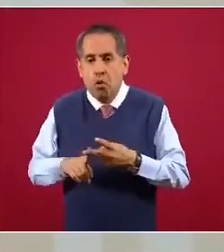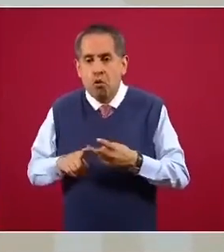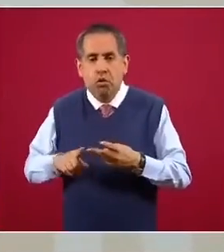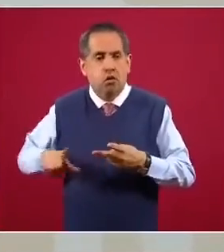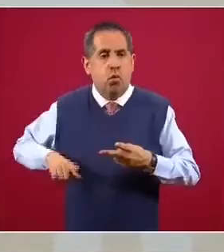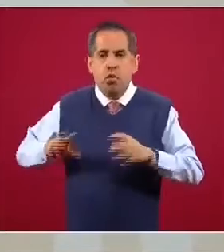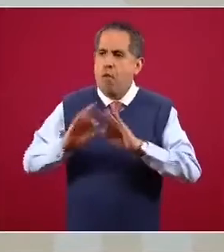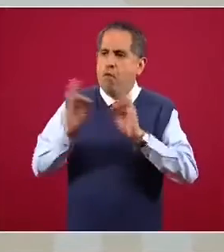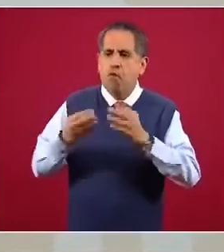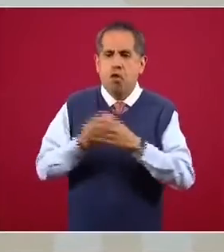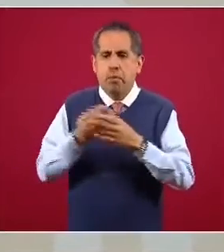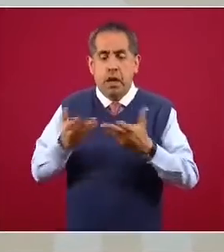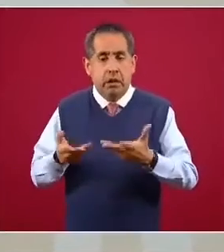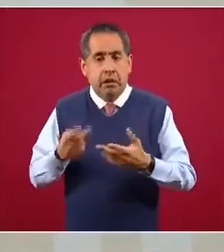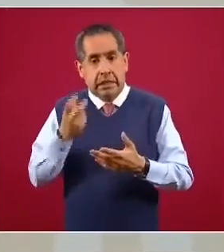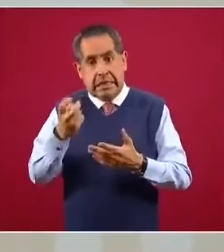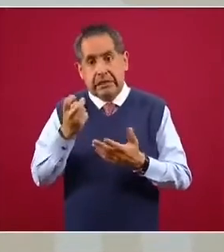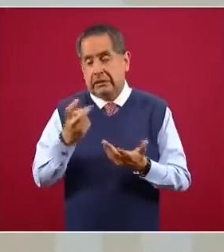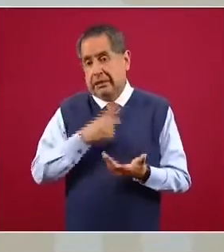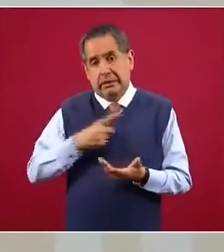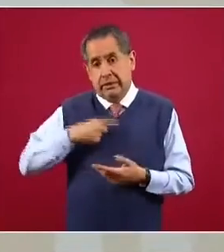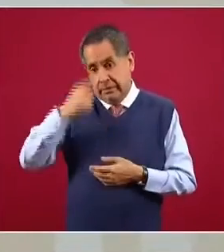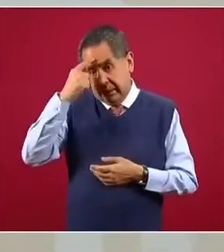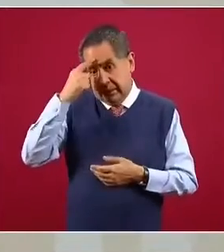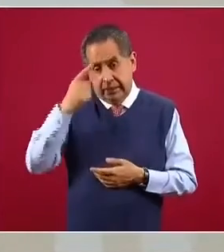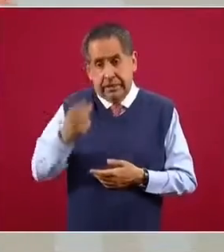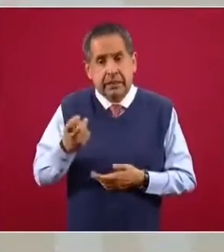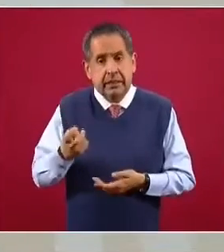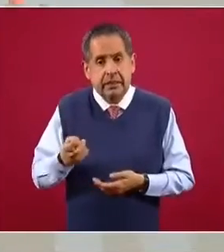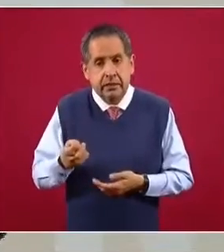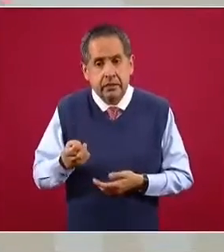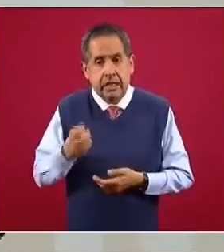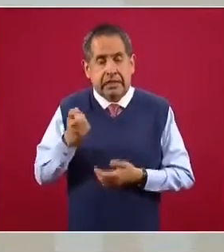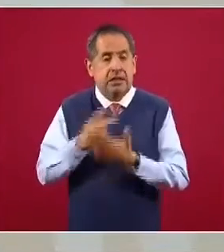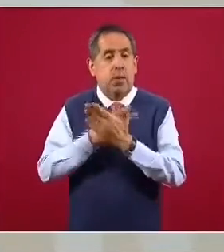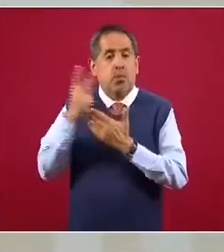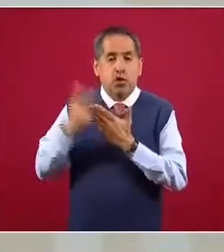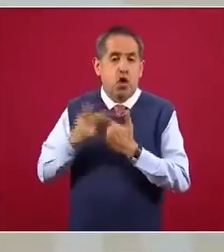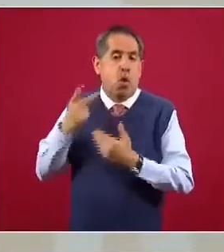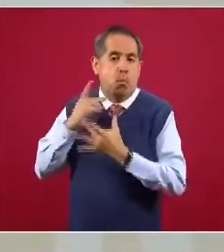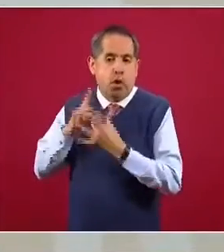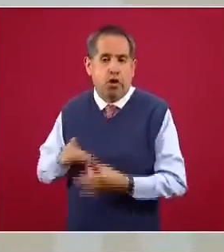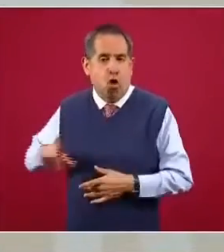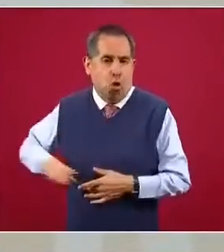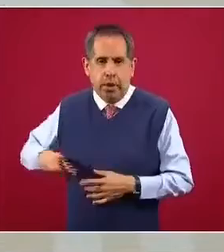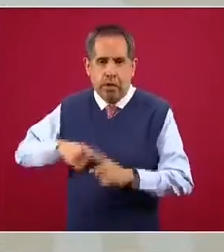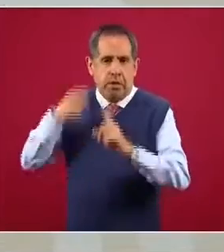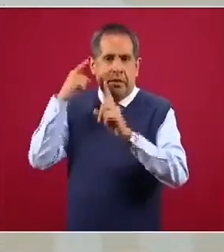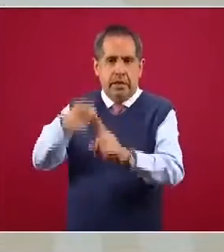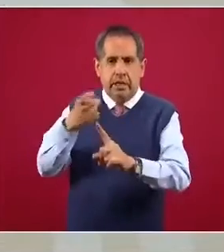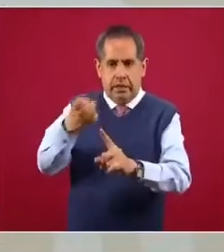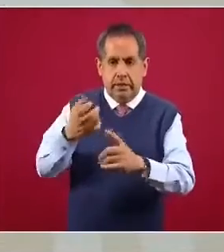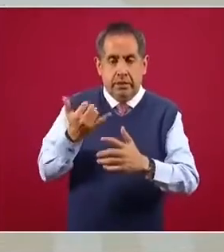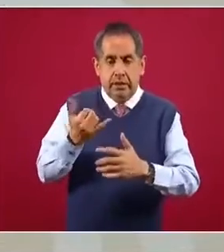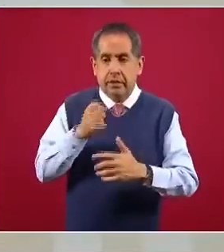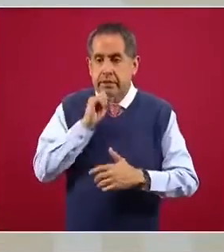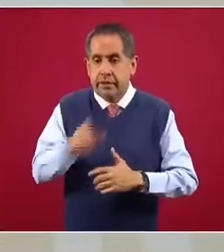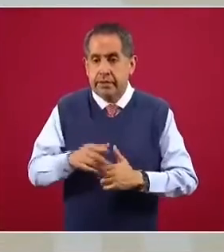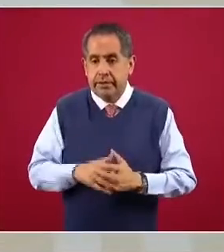régimen. Eso irremediablemente es el proyecto político de un gobierno.